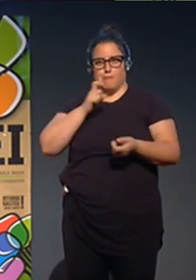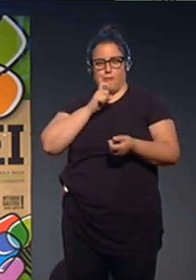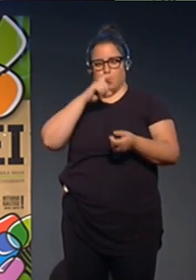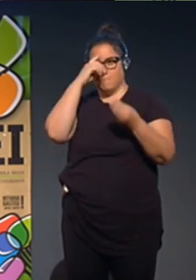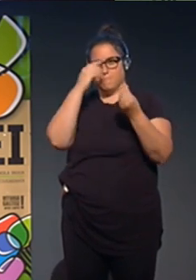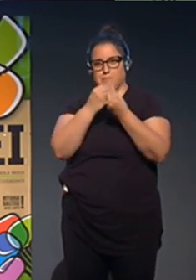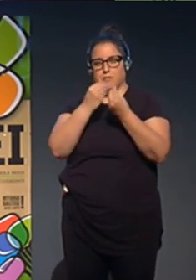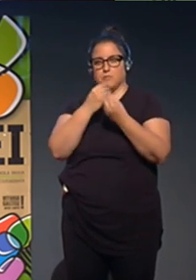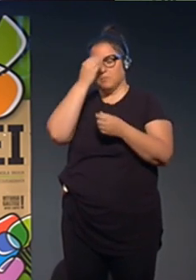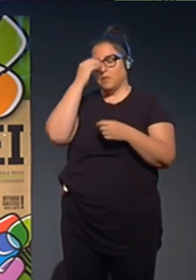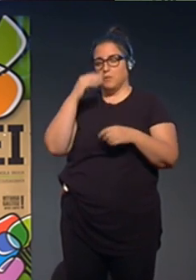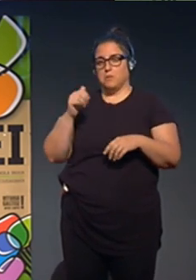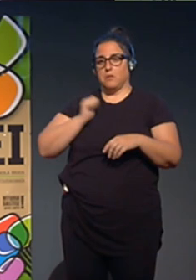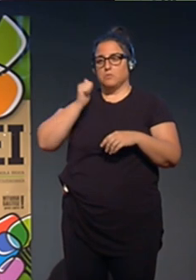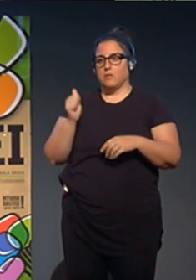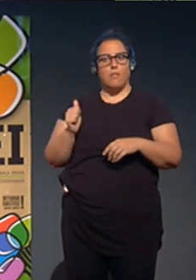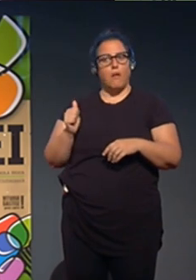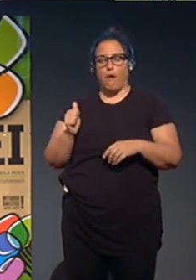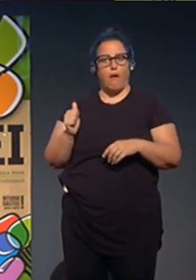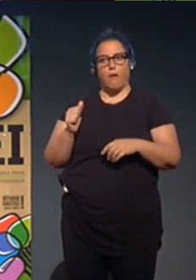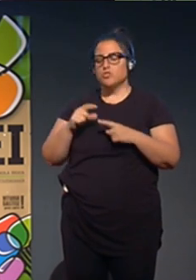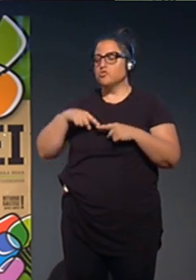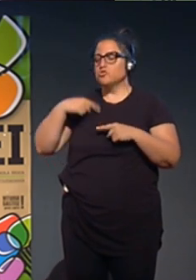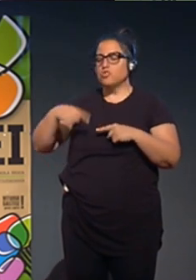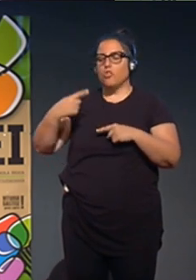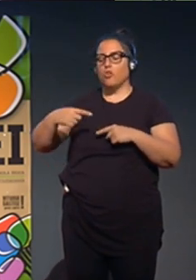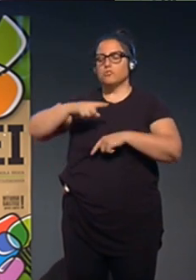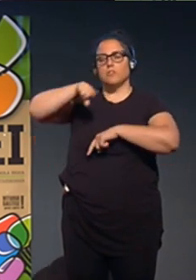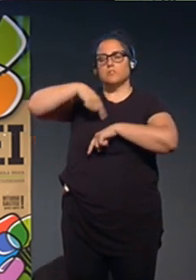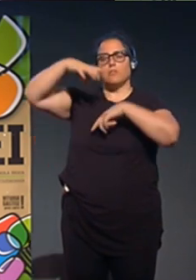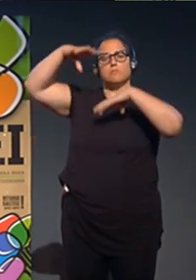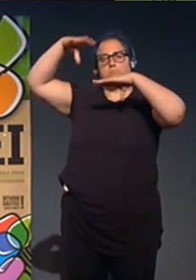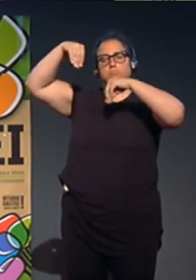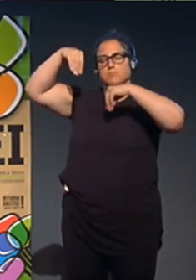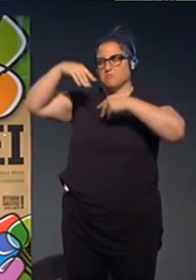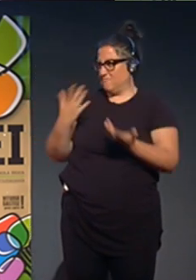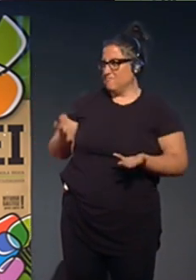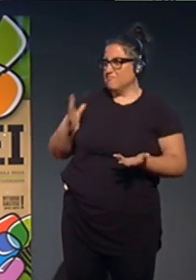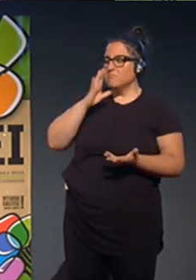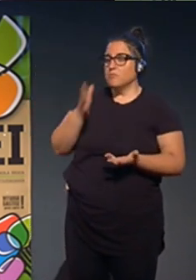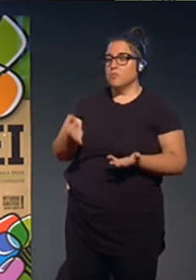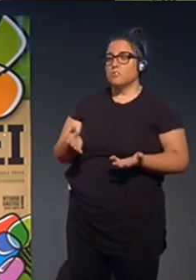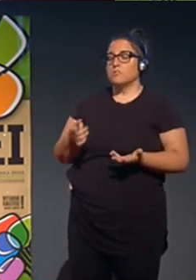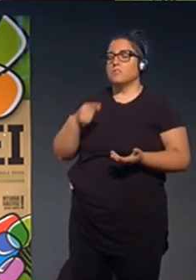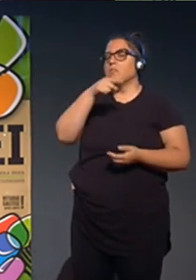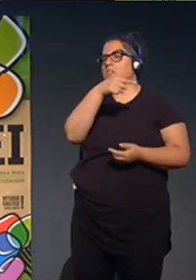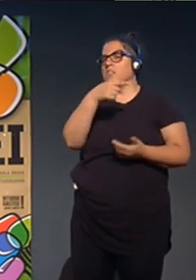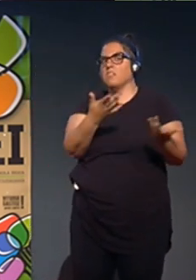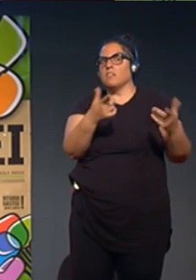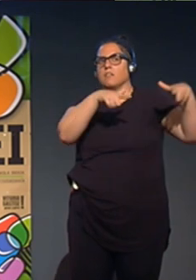pensando que era esporádico dice no todos los días se va la luz varias horas dio Y esto no eso es para